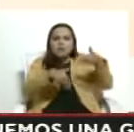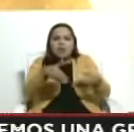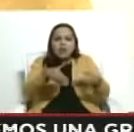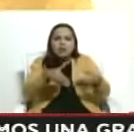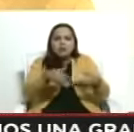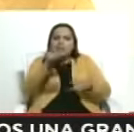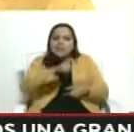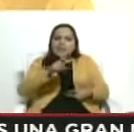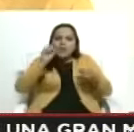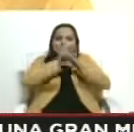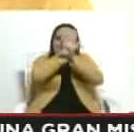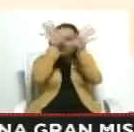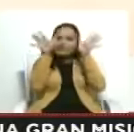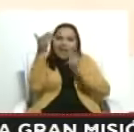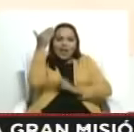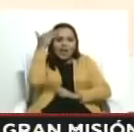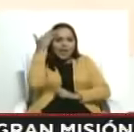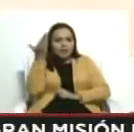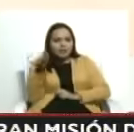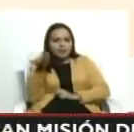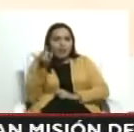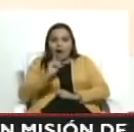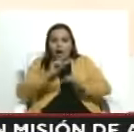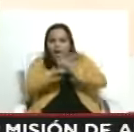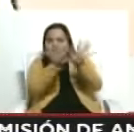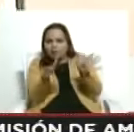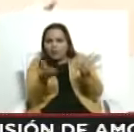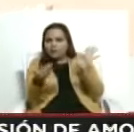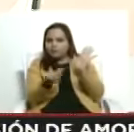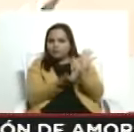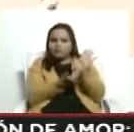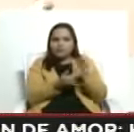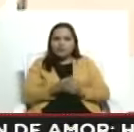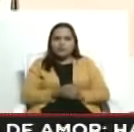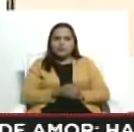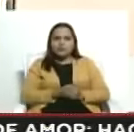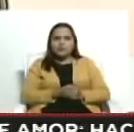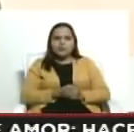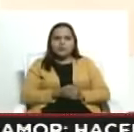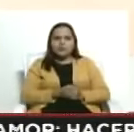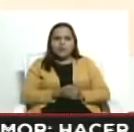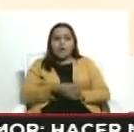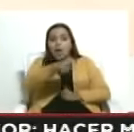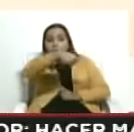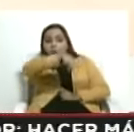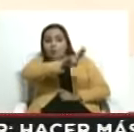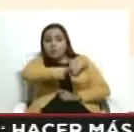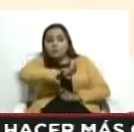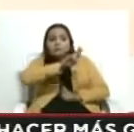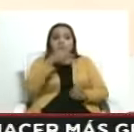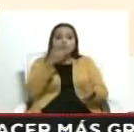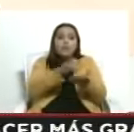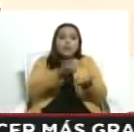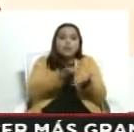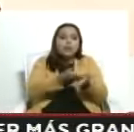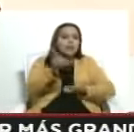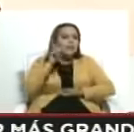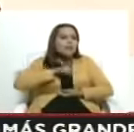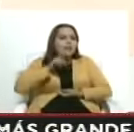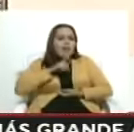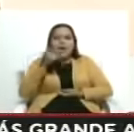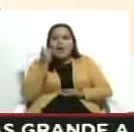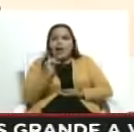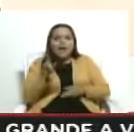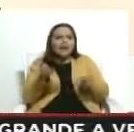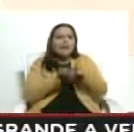común. Está muy claro. Si ellos utilizan su oferta electoral como una mentira, van a quedar